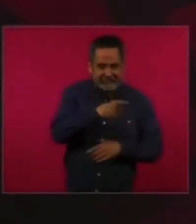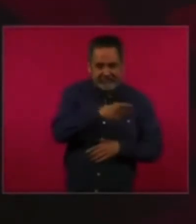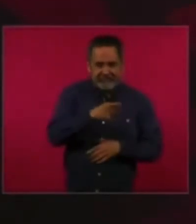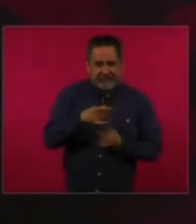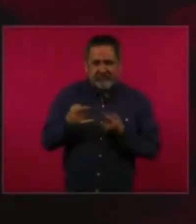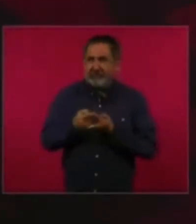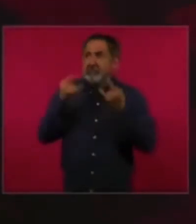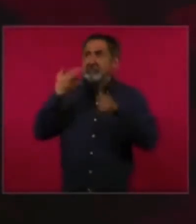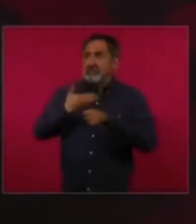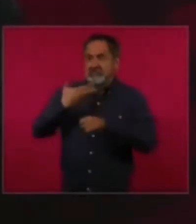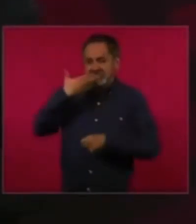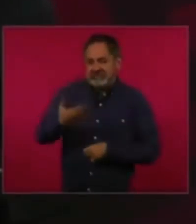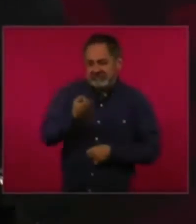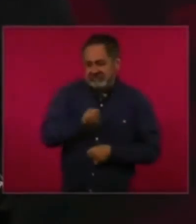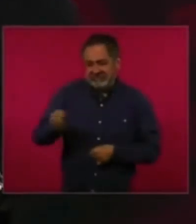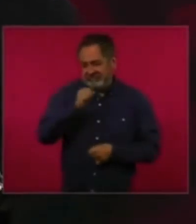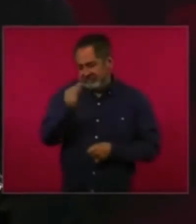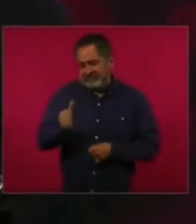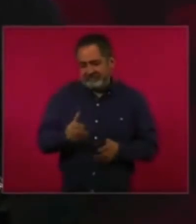historiador.